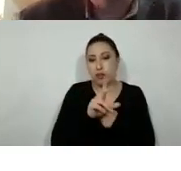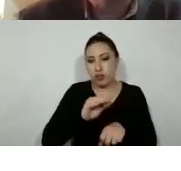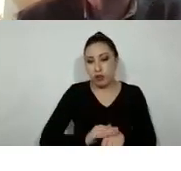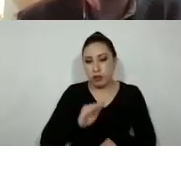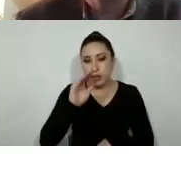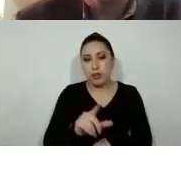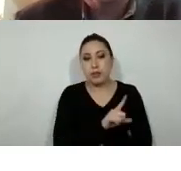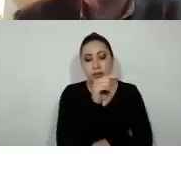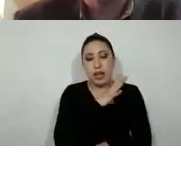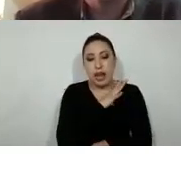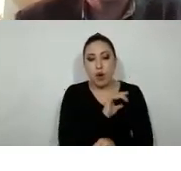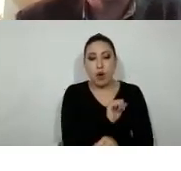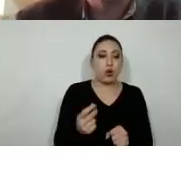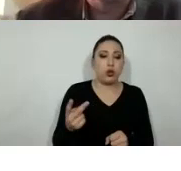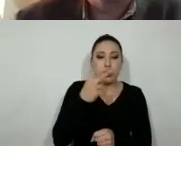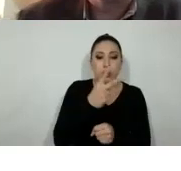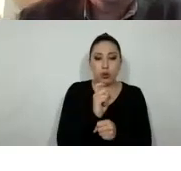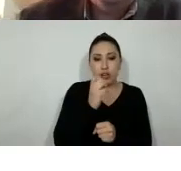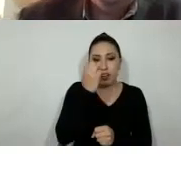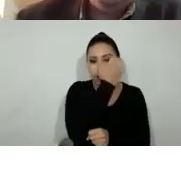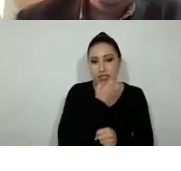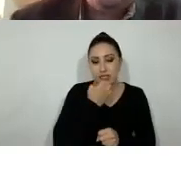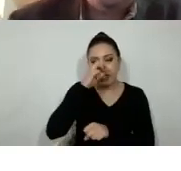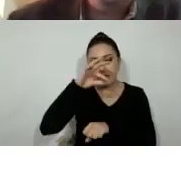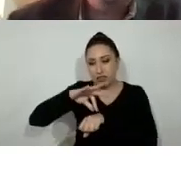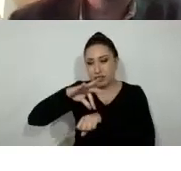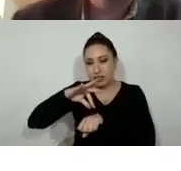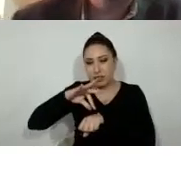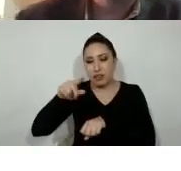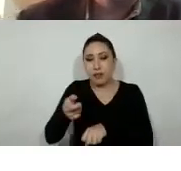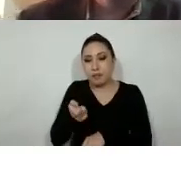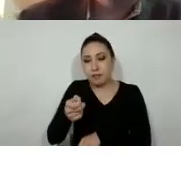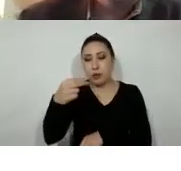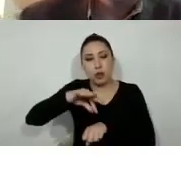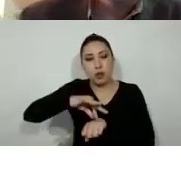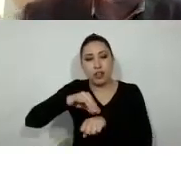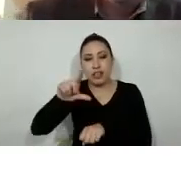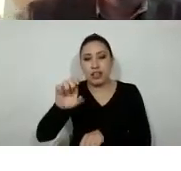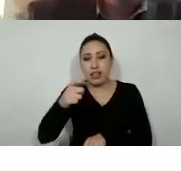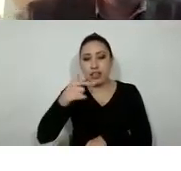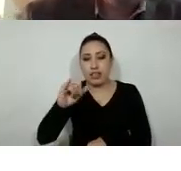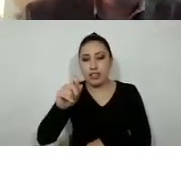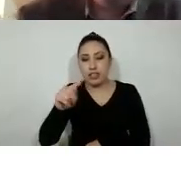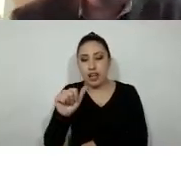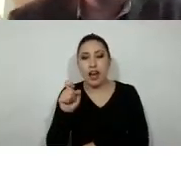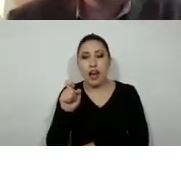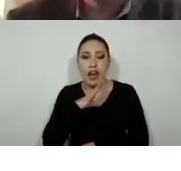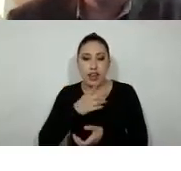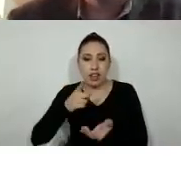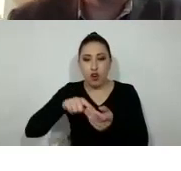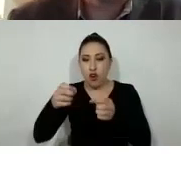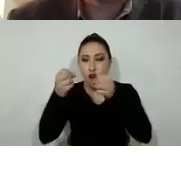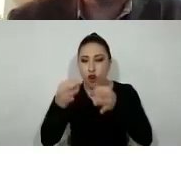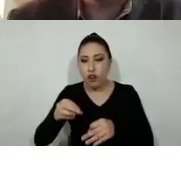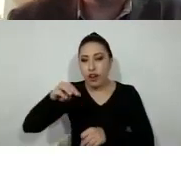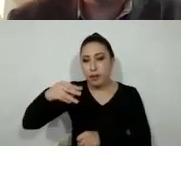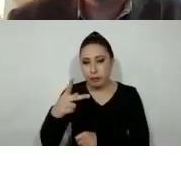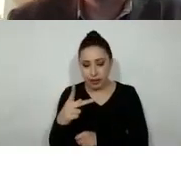médica. Normalmente esta la hacen los médicos legistas que están ahí en los ministerios públicos. Y luego de ahí,